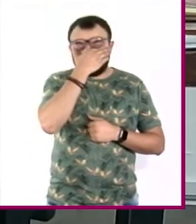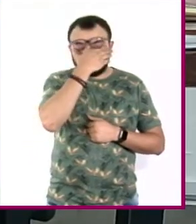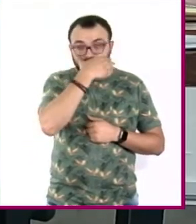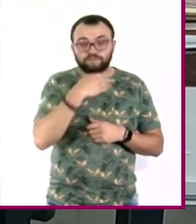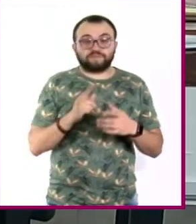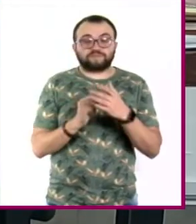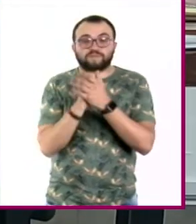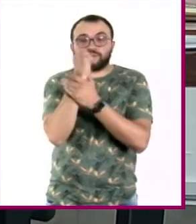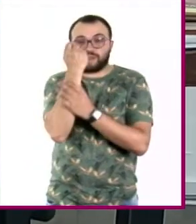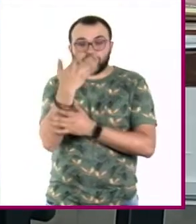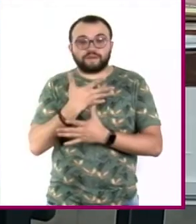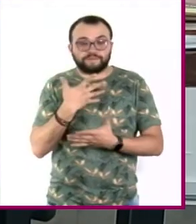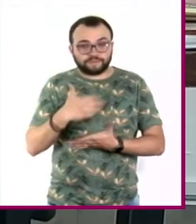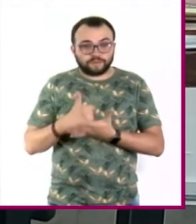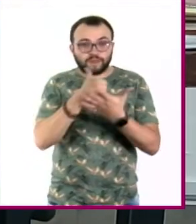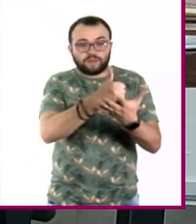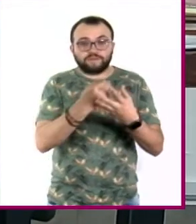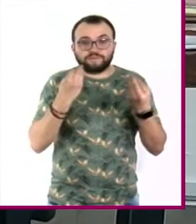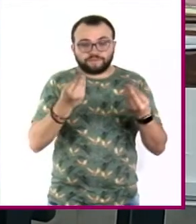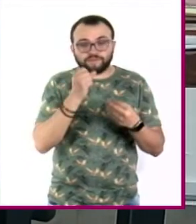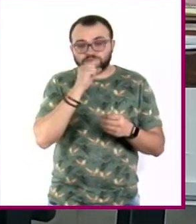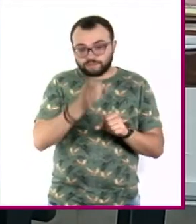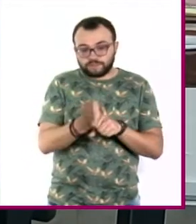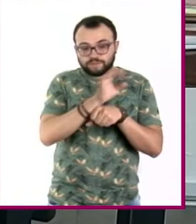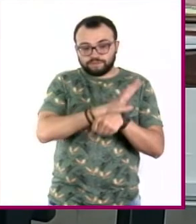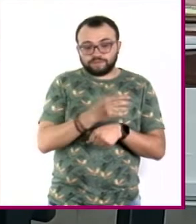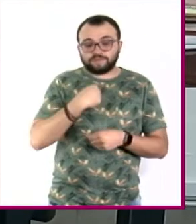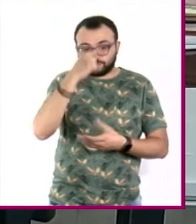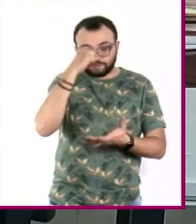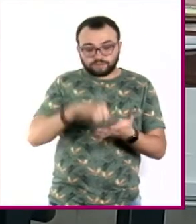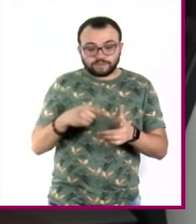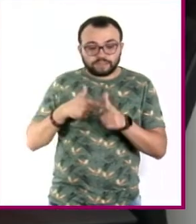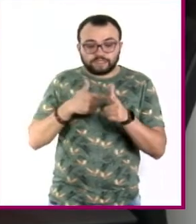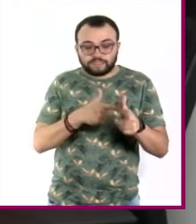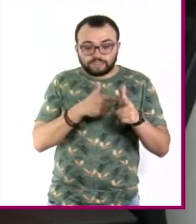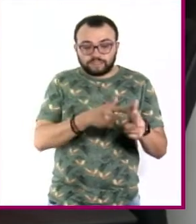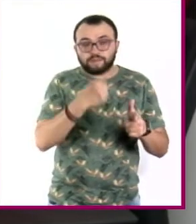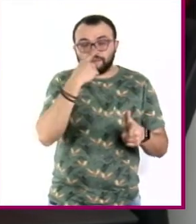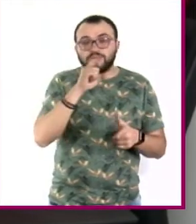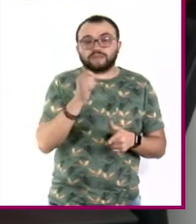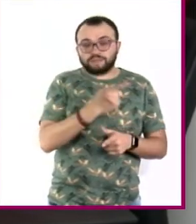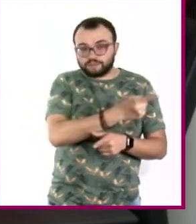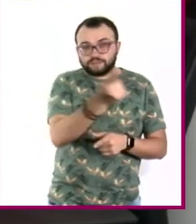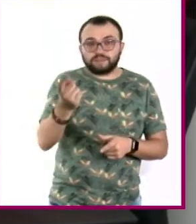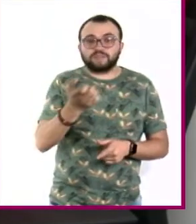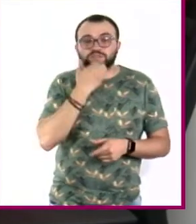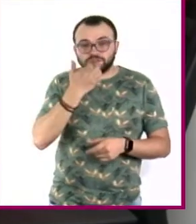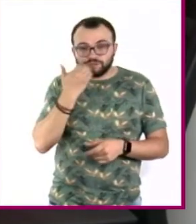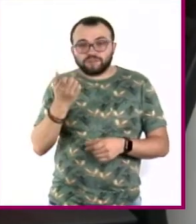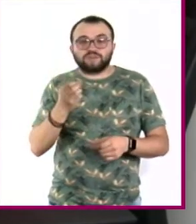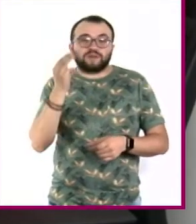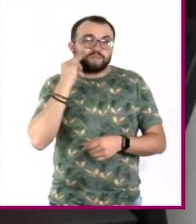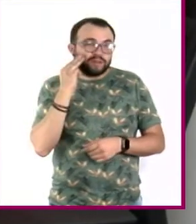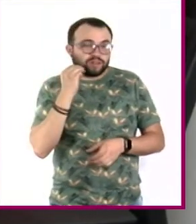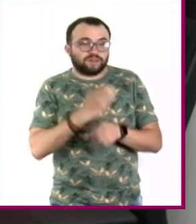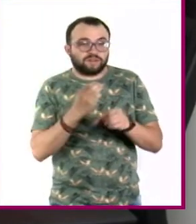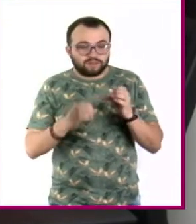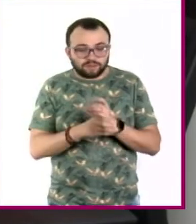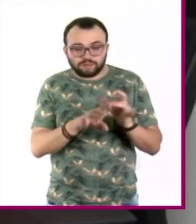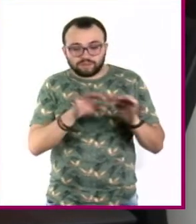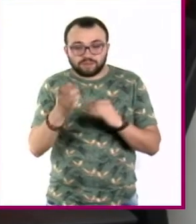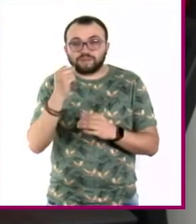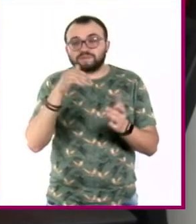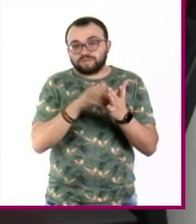ha sido de gran ayuda durante la pandemia y creo que continuará haciéndolo para las escuelas, el comercio electrónico y para millones de personas